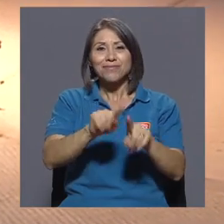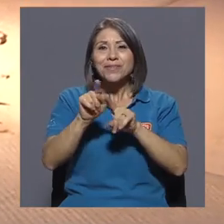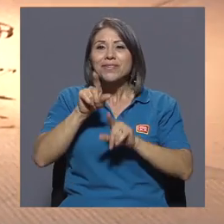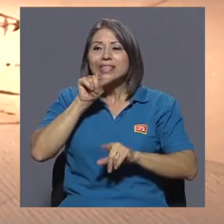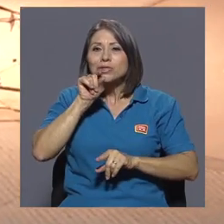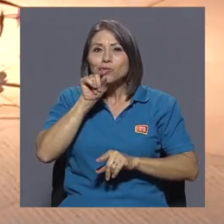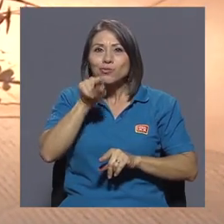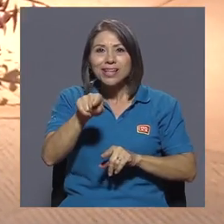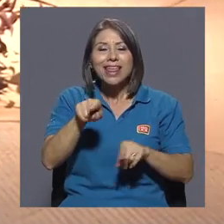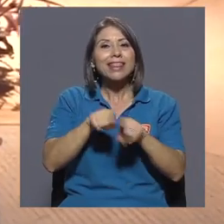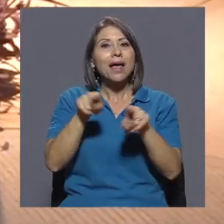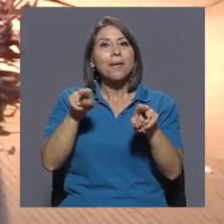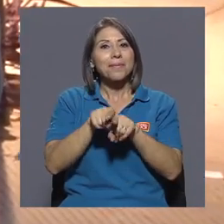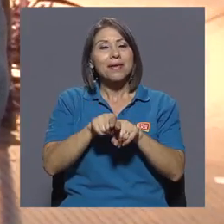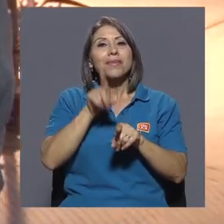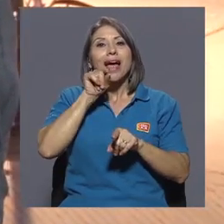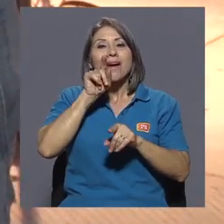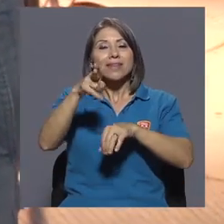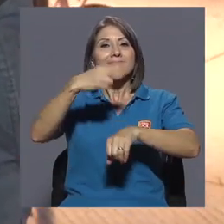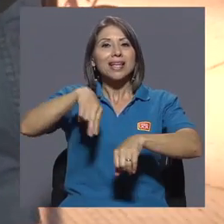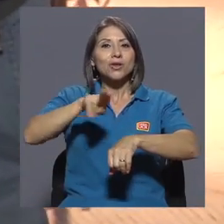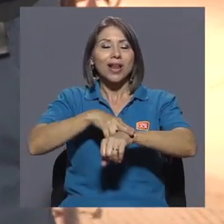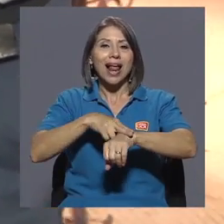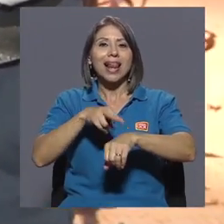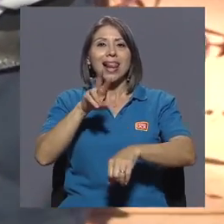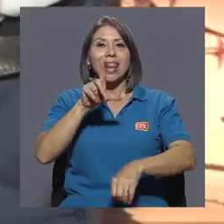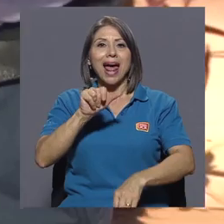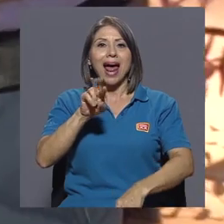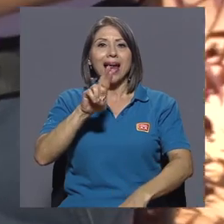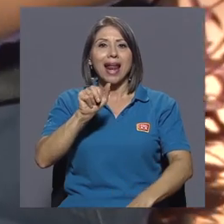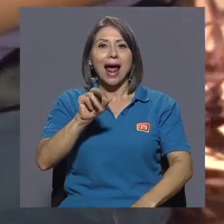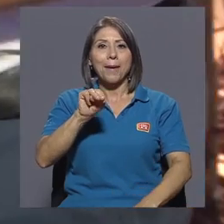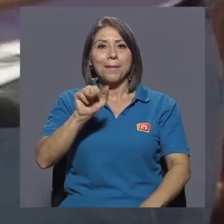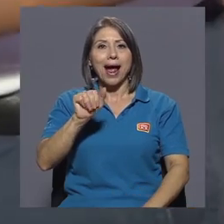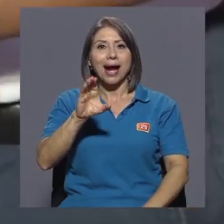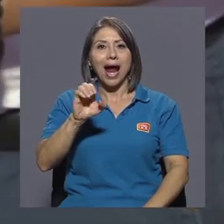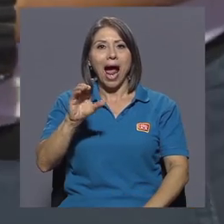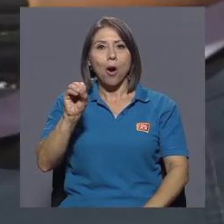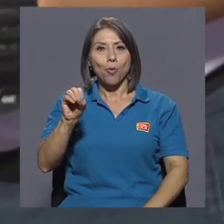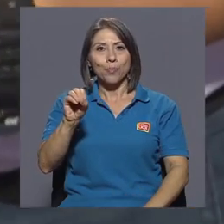que también es nuestra ave nacional. Y por último, tenemos